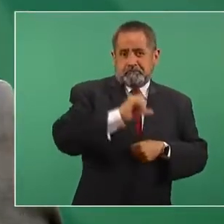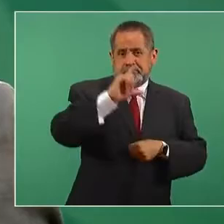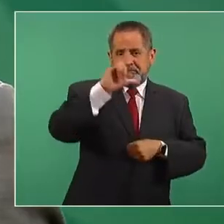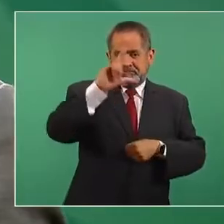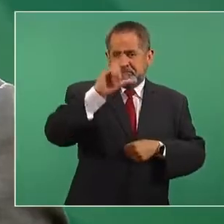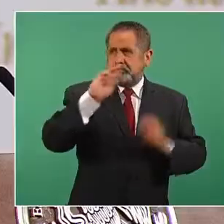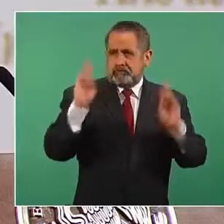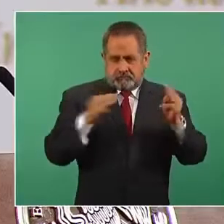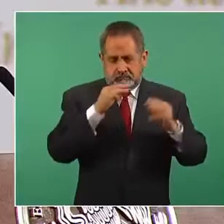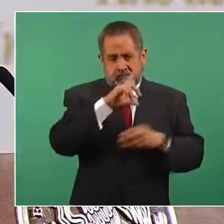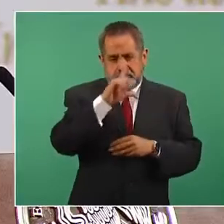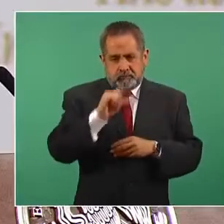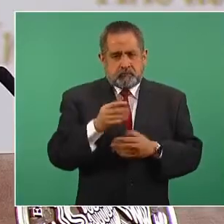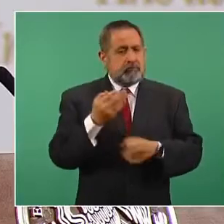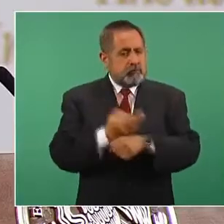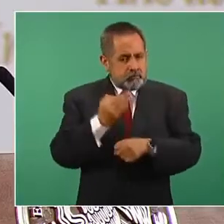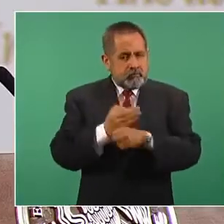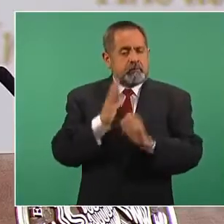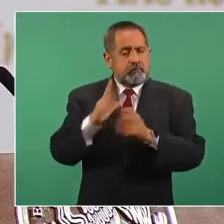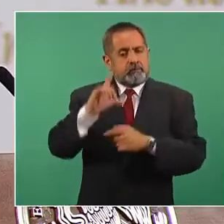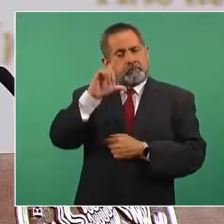Entonces vamos para abajo,